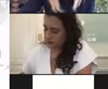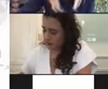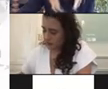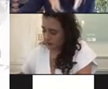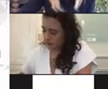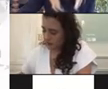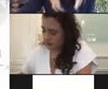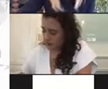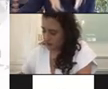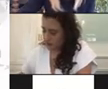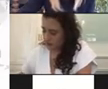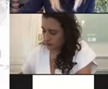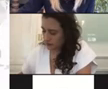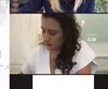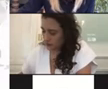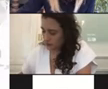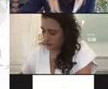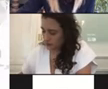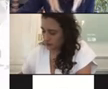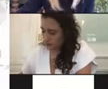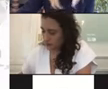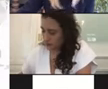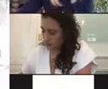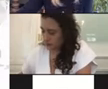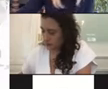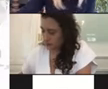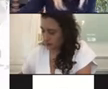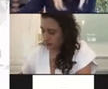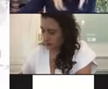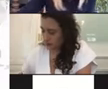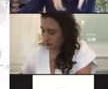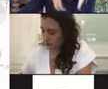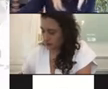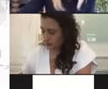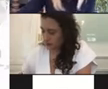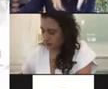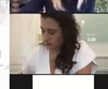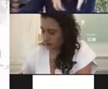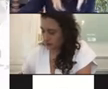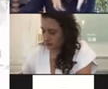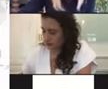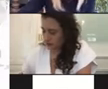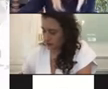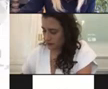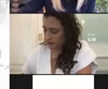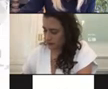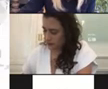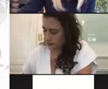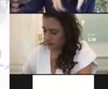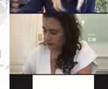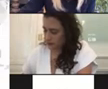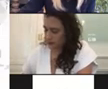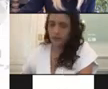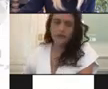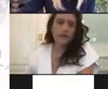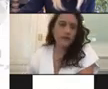lo que son las diferentes ciudades de México hacia lo que es la ciudad de Los Ángeles por diferentes líneas aéreas, por lo cual realmente es uno de los